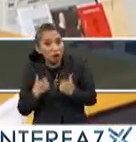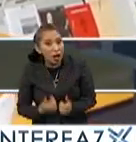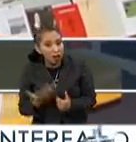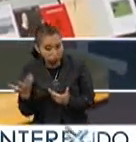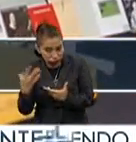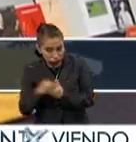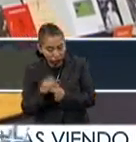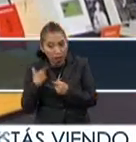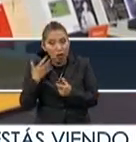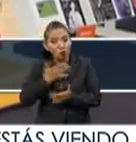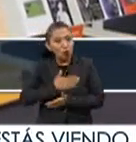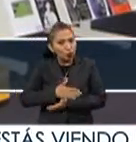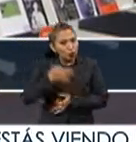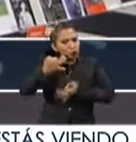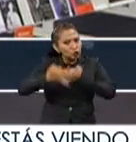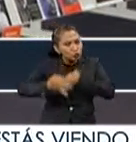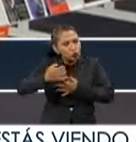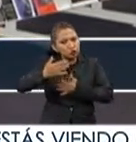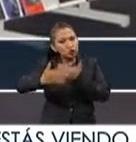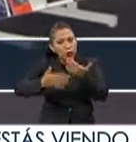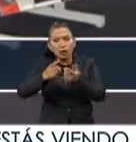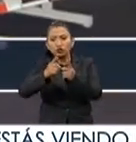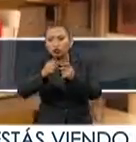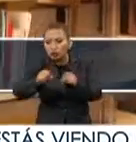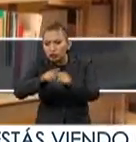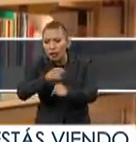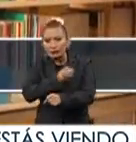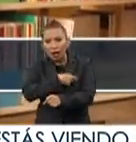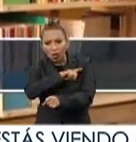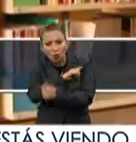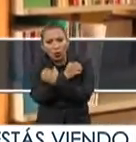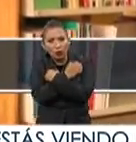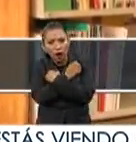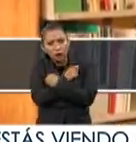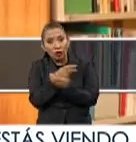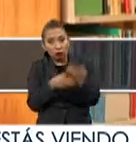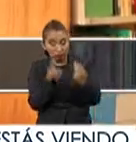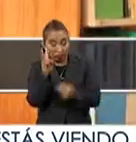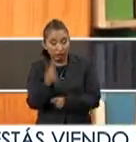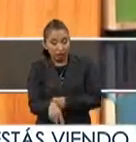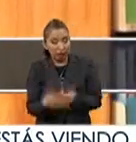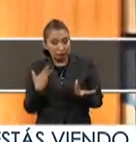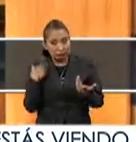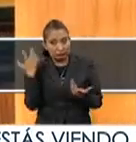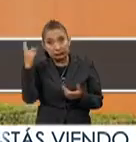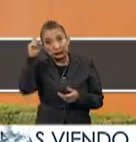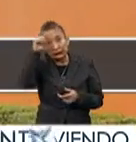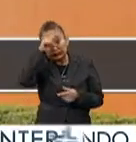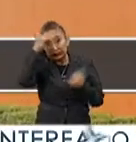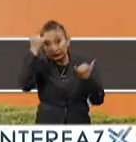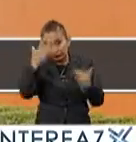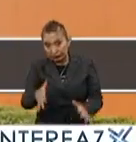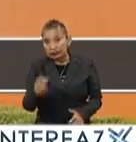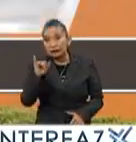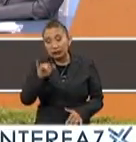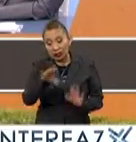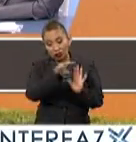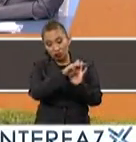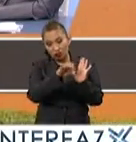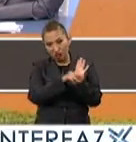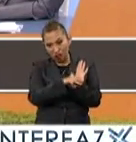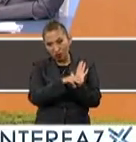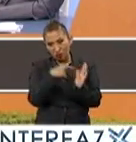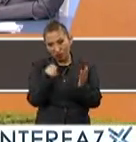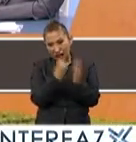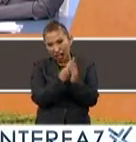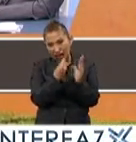de administración de justicia, de desarrollo social, salud, educación, de verdad representa un reto muy grande. Sí, incluso curricularmente, ¿no? Lo